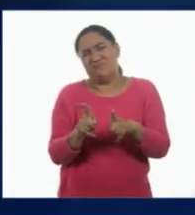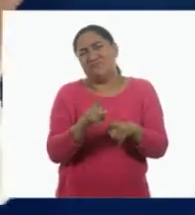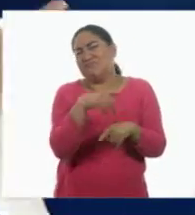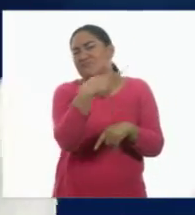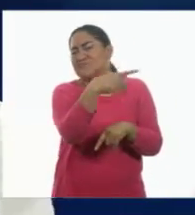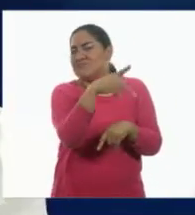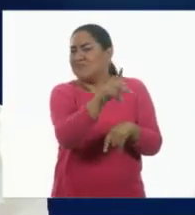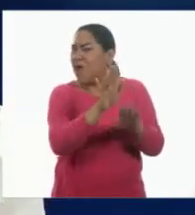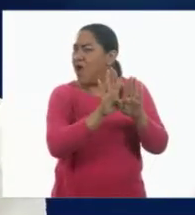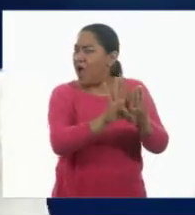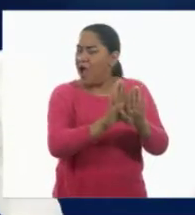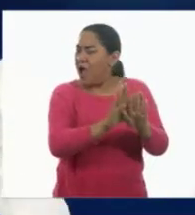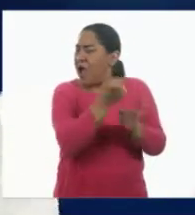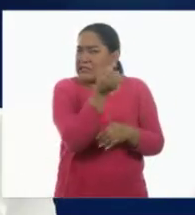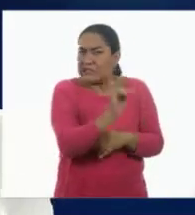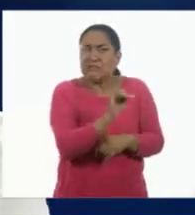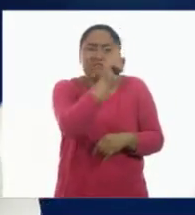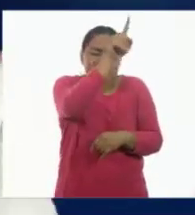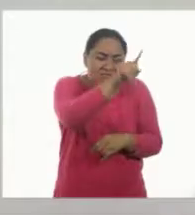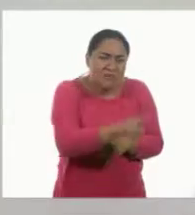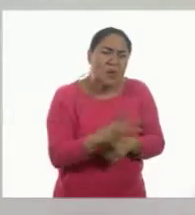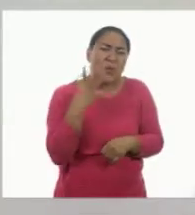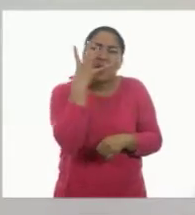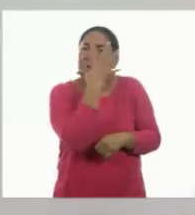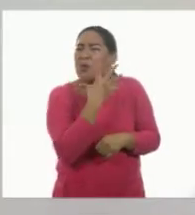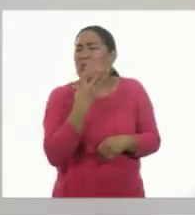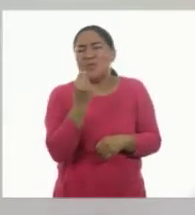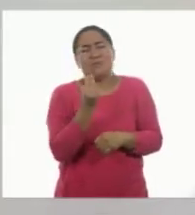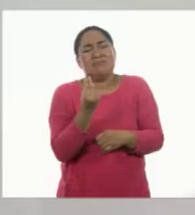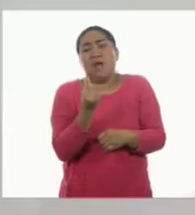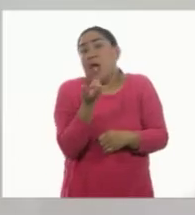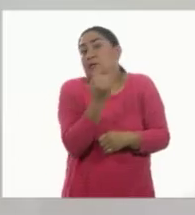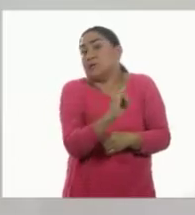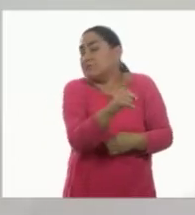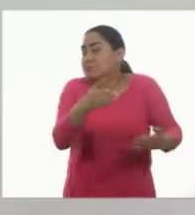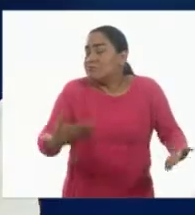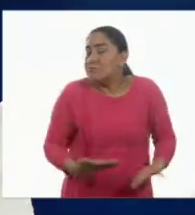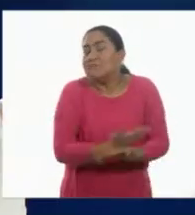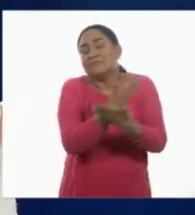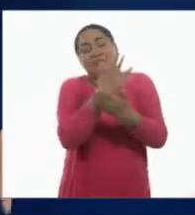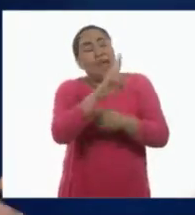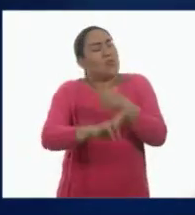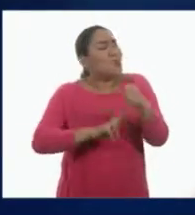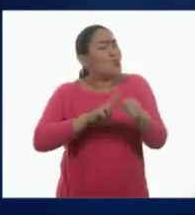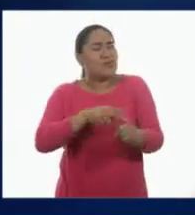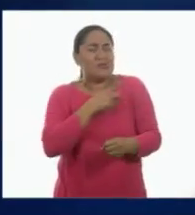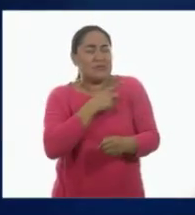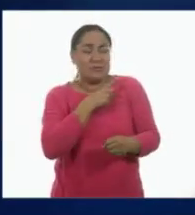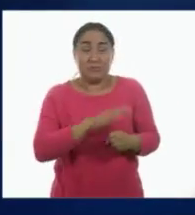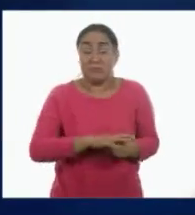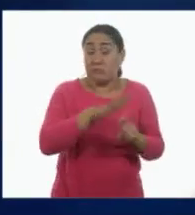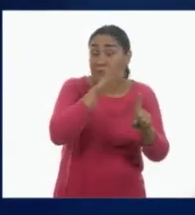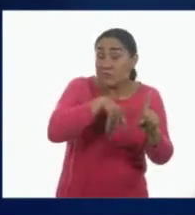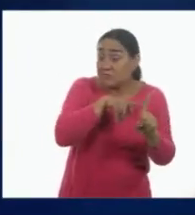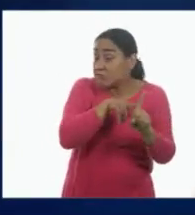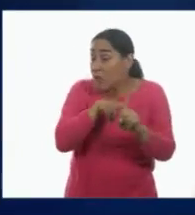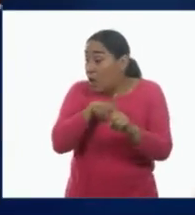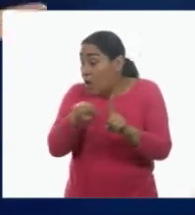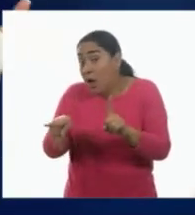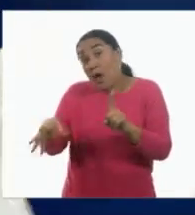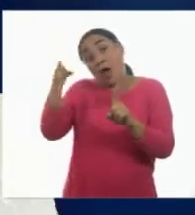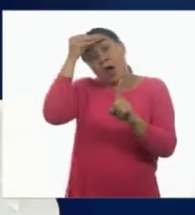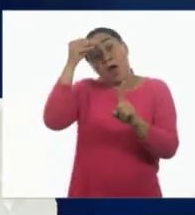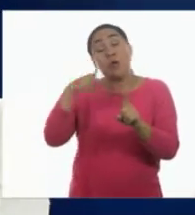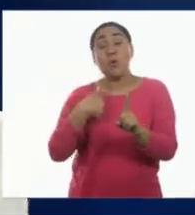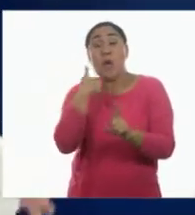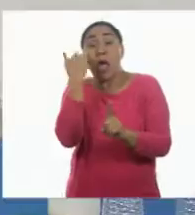tú eres hermoso, así como la naturaleza te creó. Mira, no veas las cosas que no tienes, ve lo